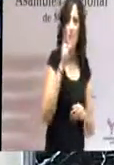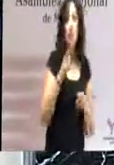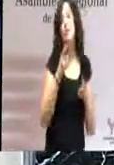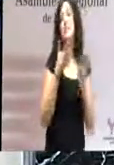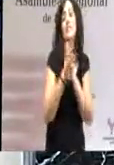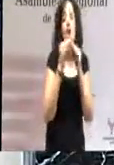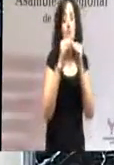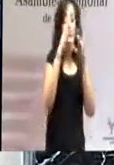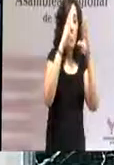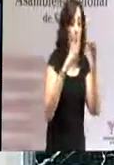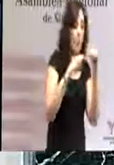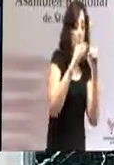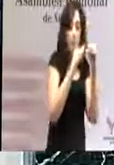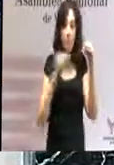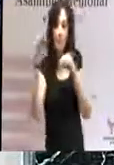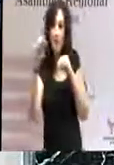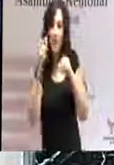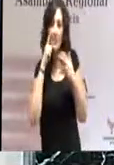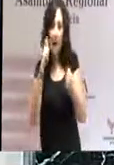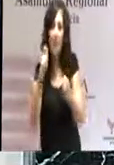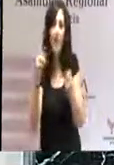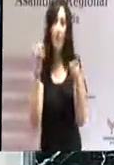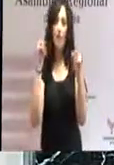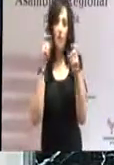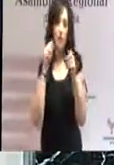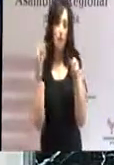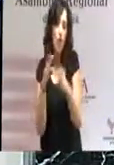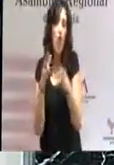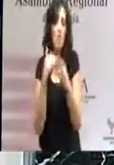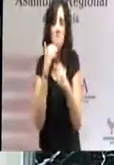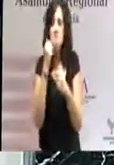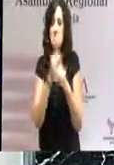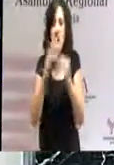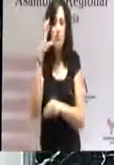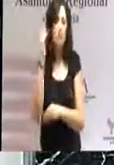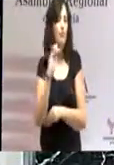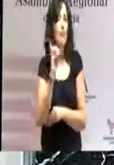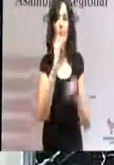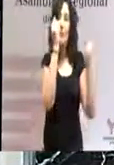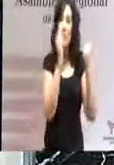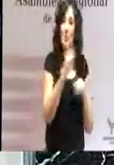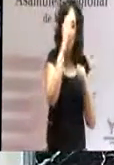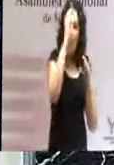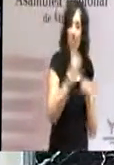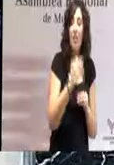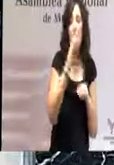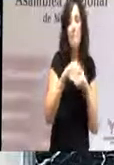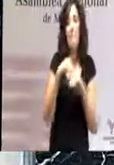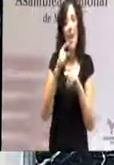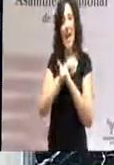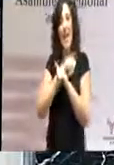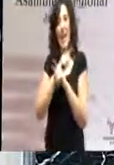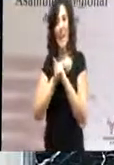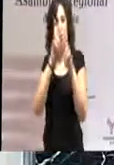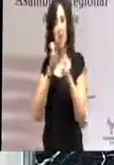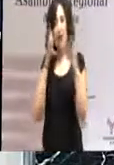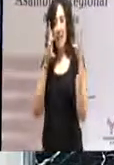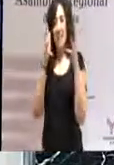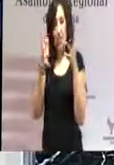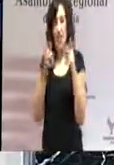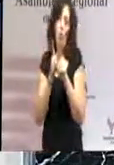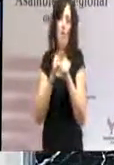ni la educación, ni la cobertura social. No, ustedes modificaron el presupuesto para poder mantener el nutrido ejército de asesores.